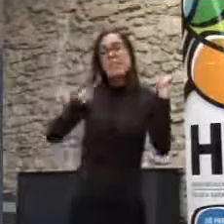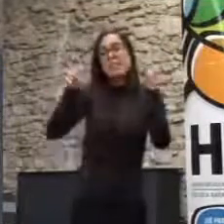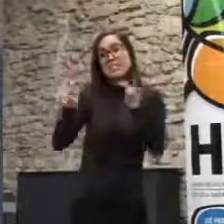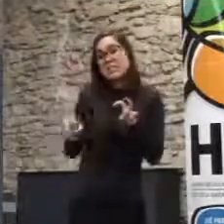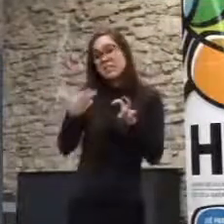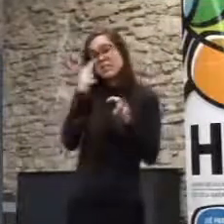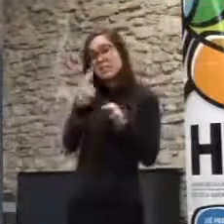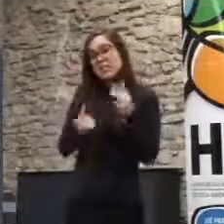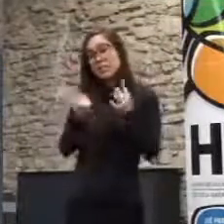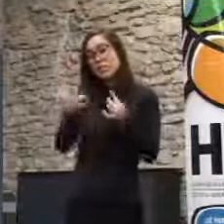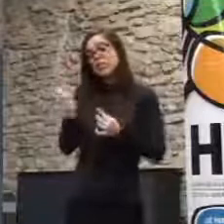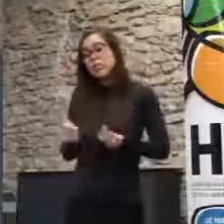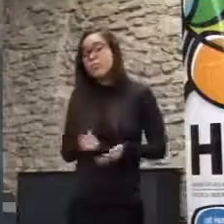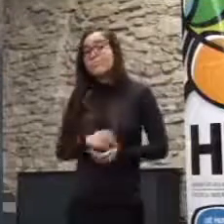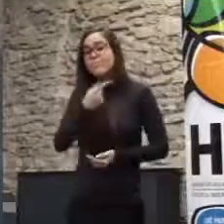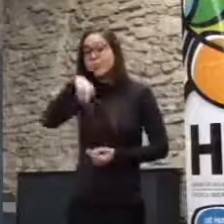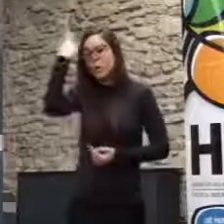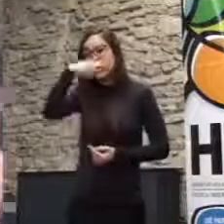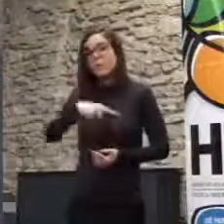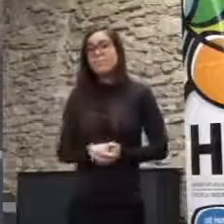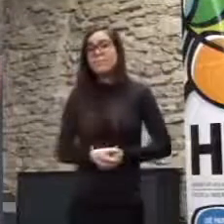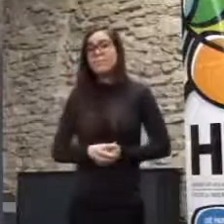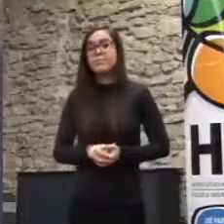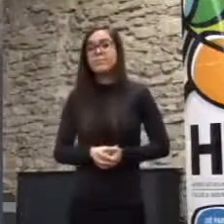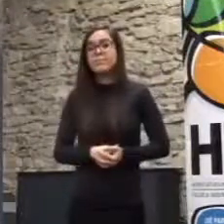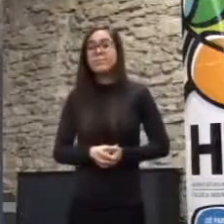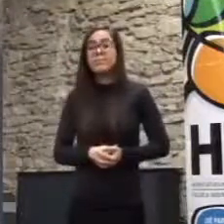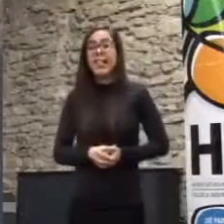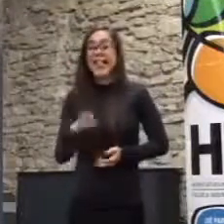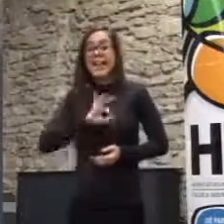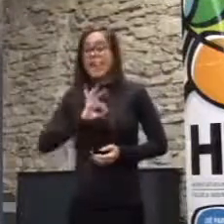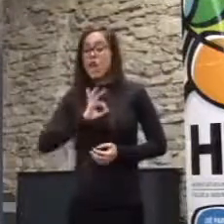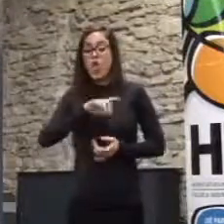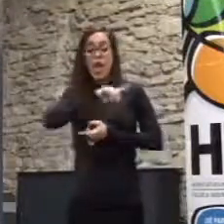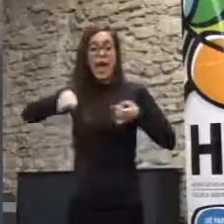es uno de los propósitos del año nuevo que nos hacemos todos los años.